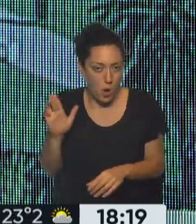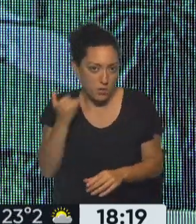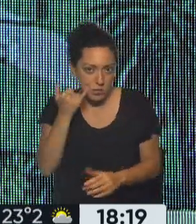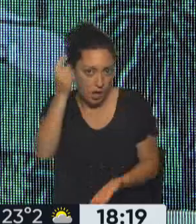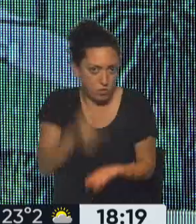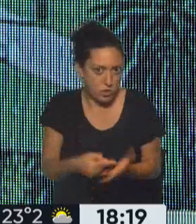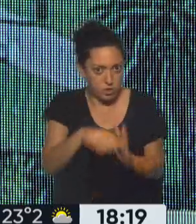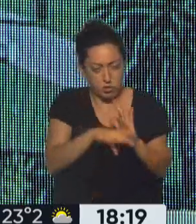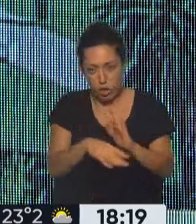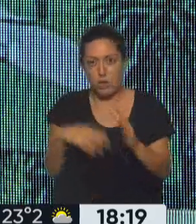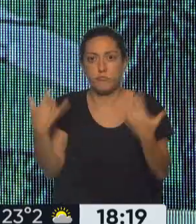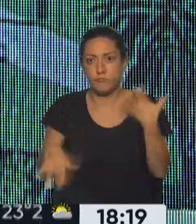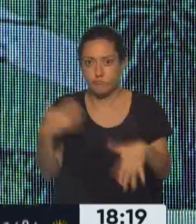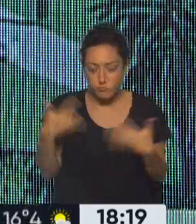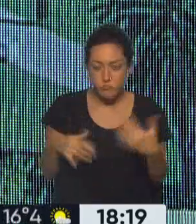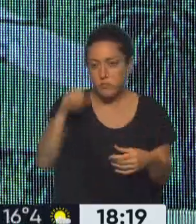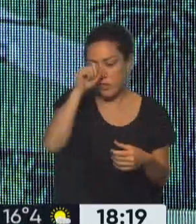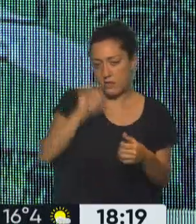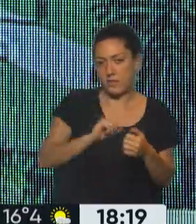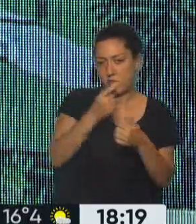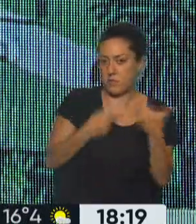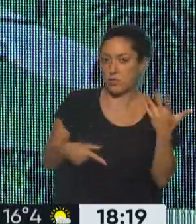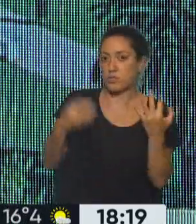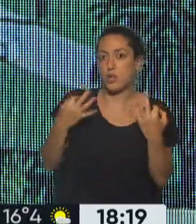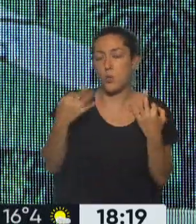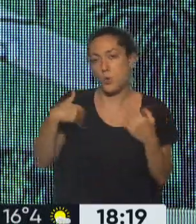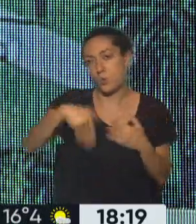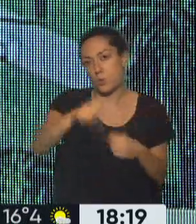estos desafíos por delante, que seguramente va a tener mucho más por hacer. Gracias, Leticia.